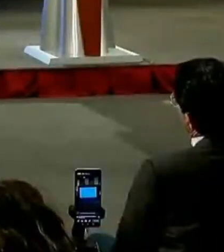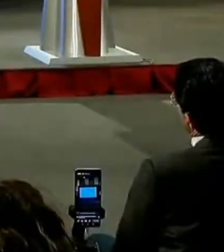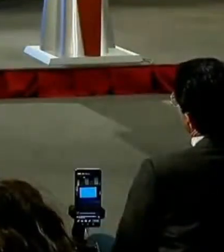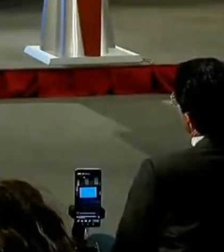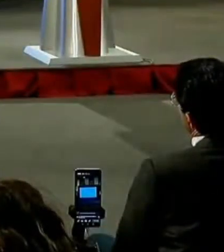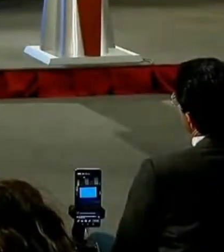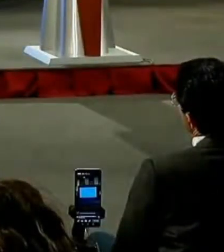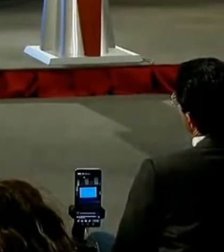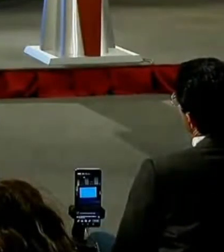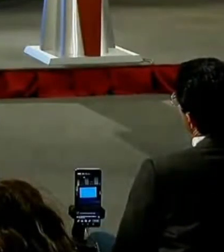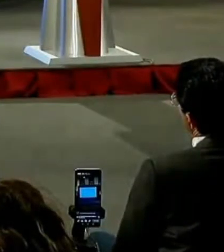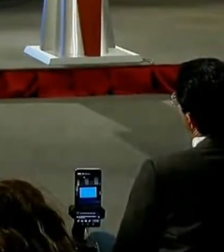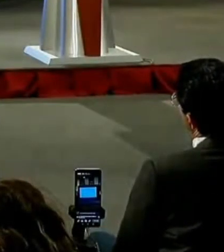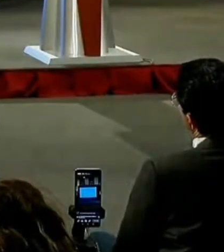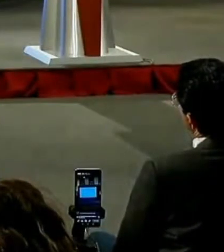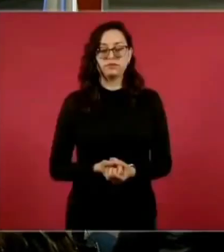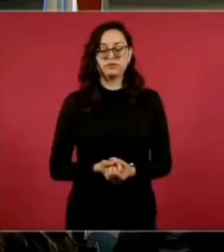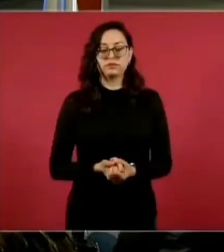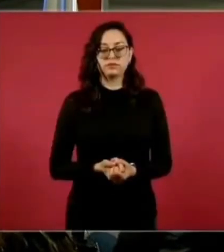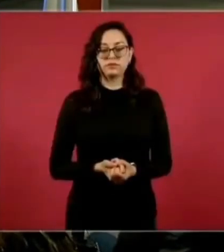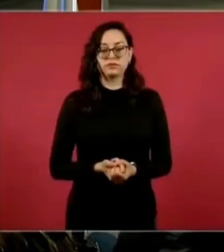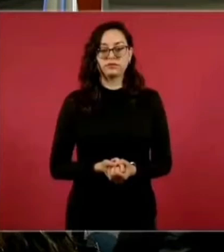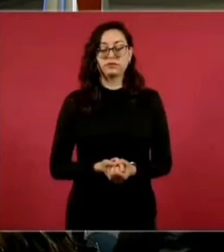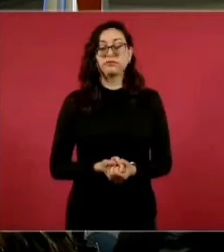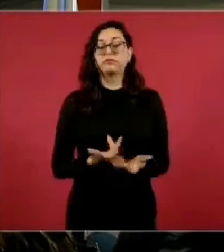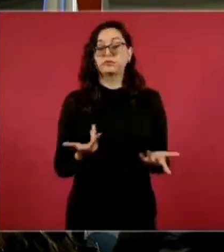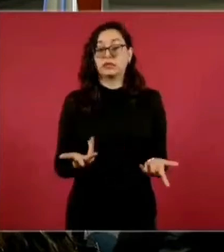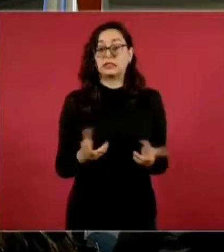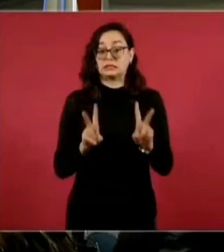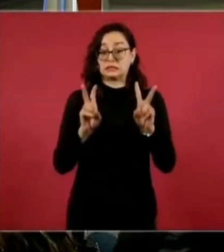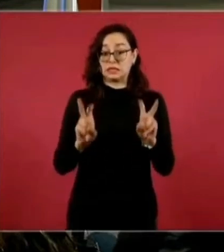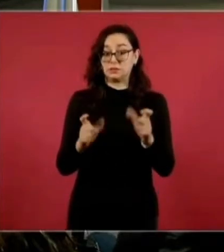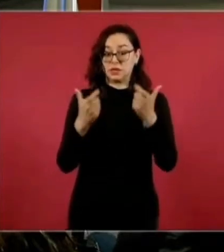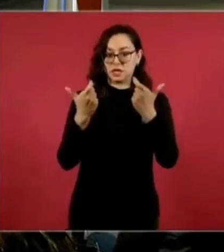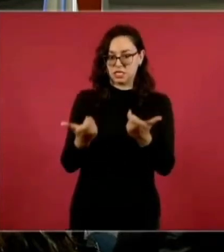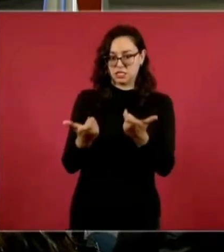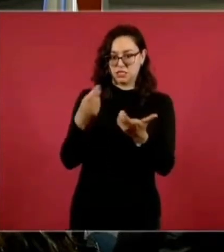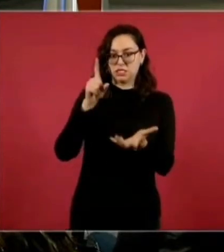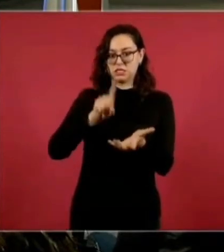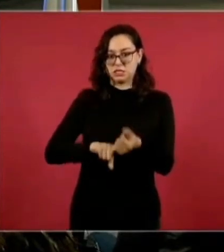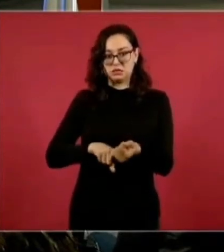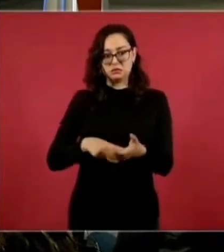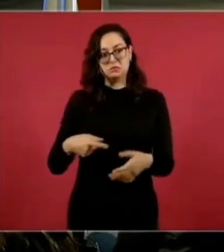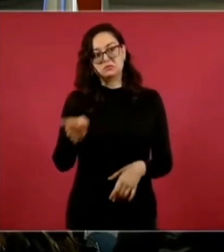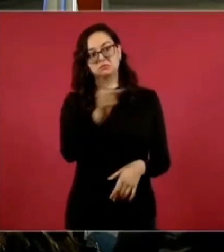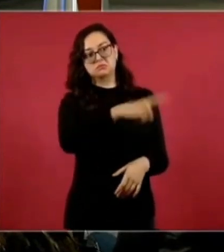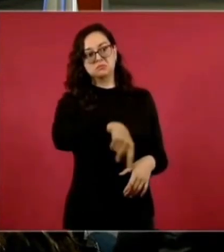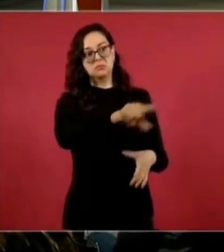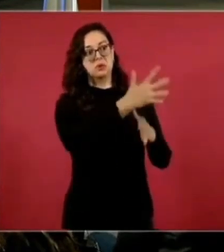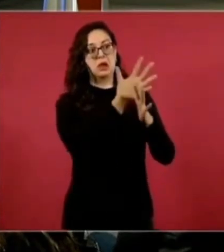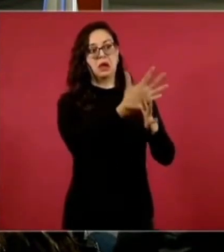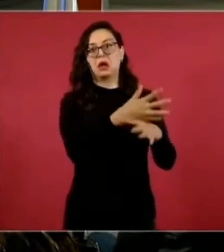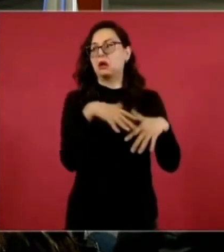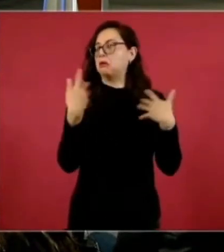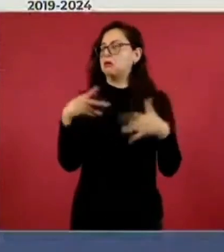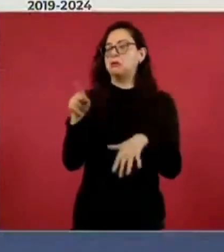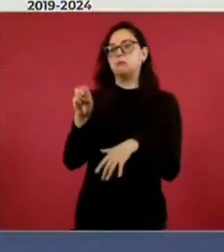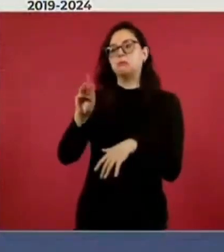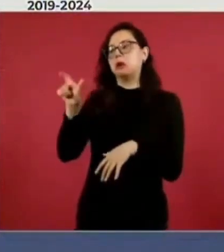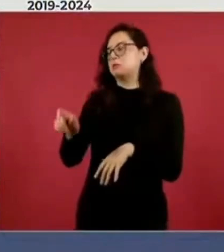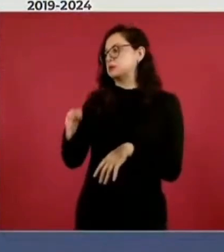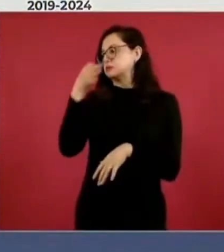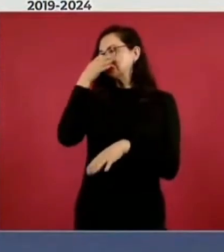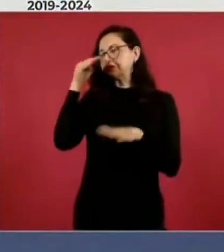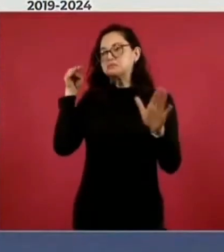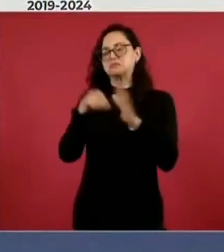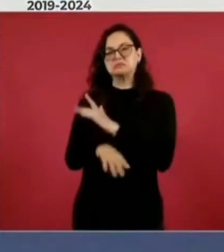la situación financiera de Pemex, que es otro de los temas. Se habla de que Pemex está endeudada, que es una empresa